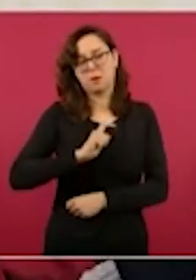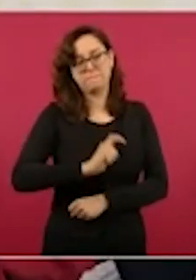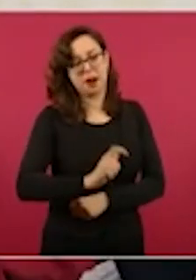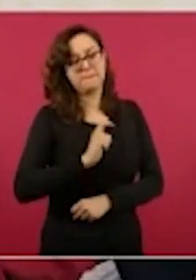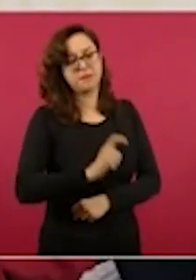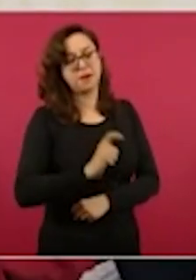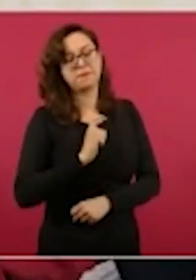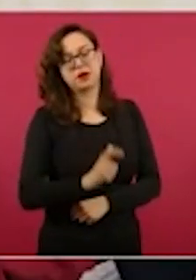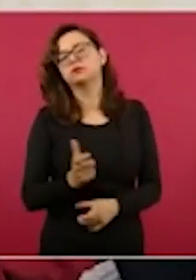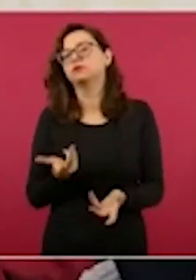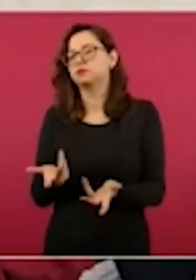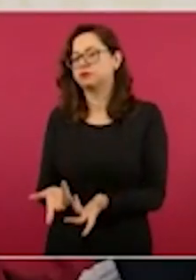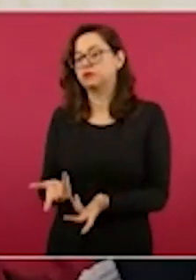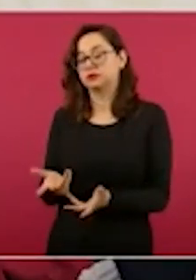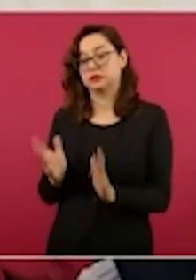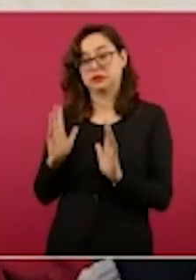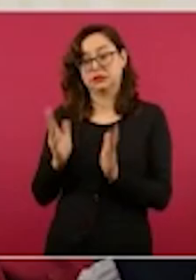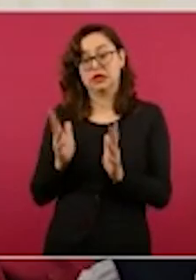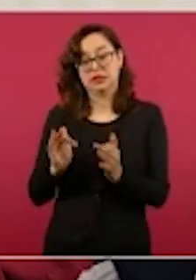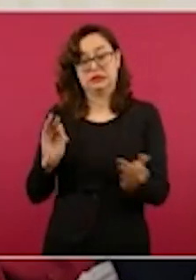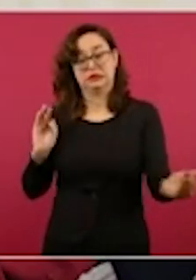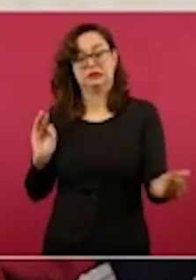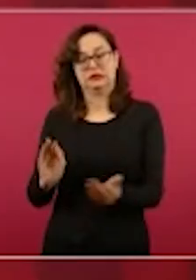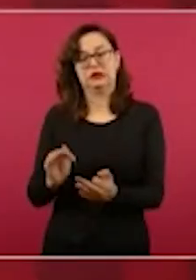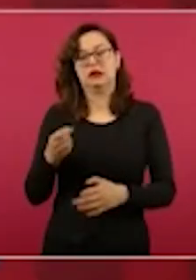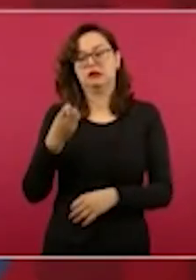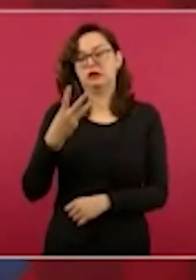Entonces hay que hacer el corte, hay que ver